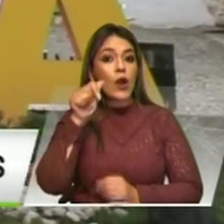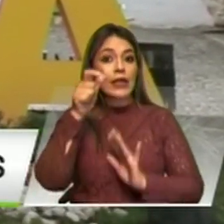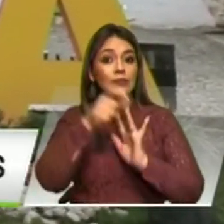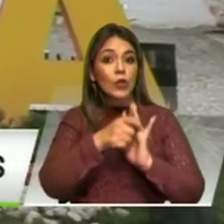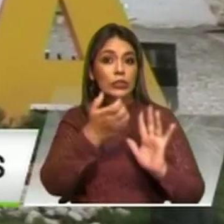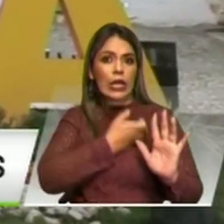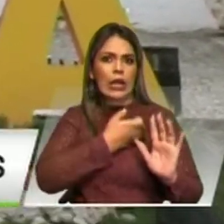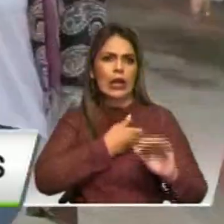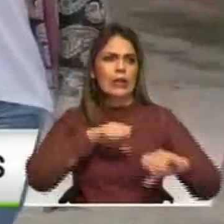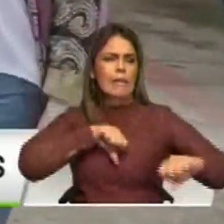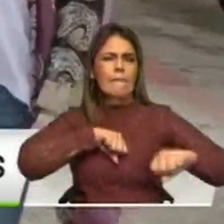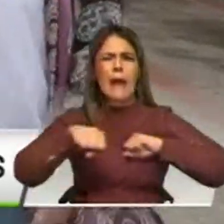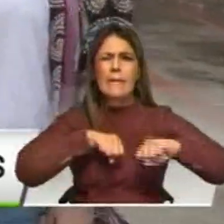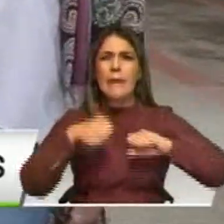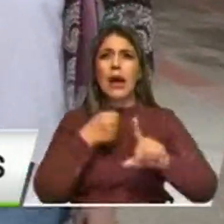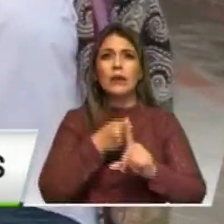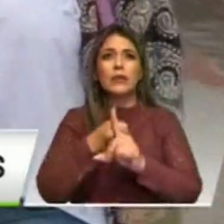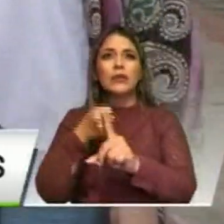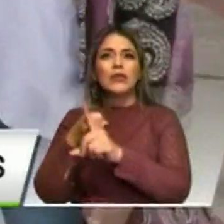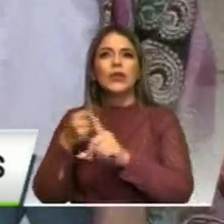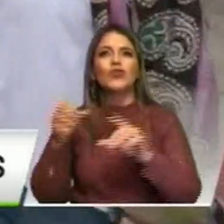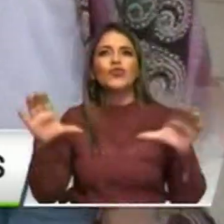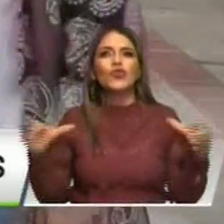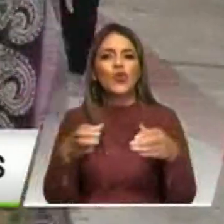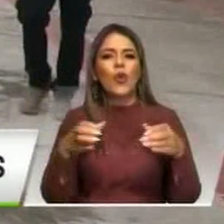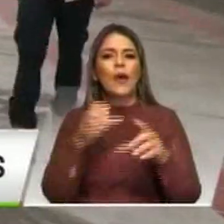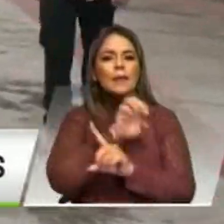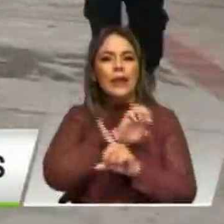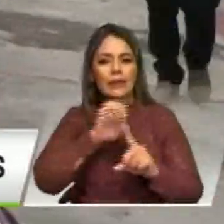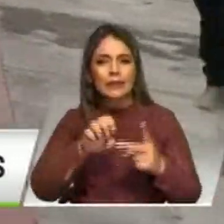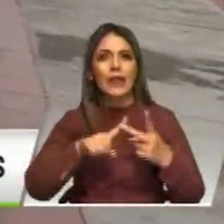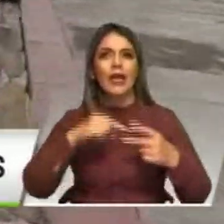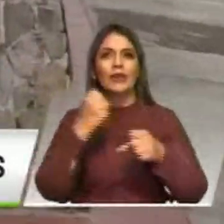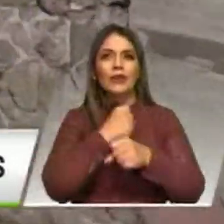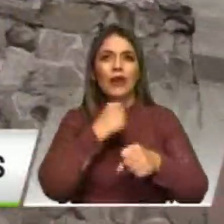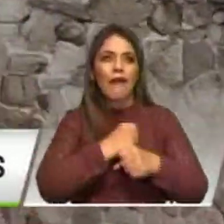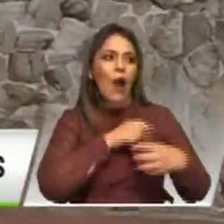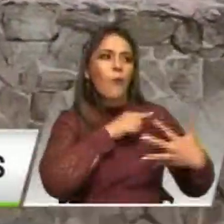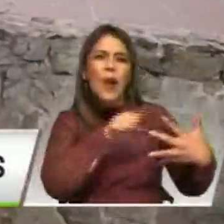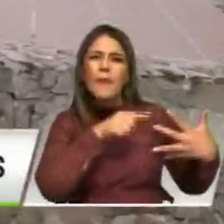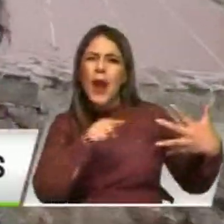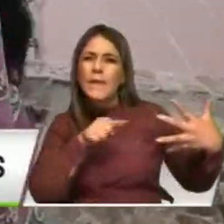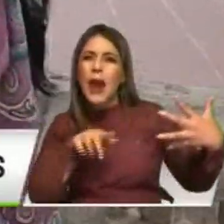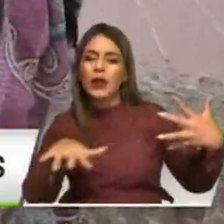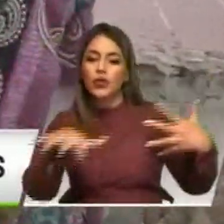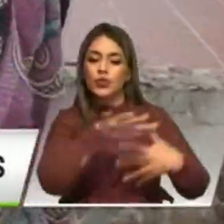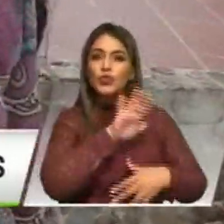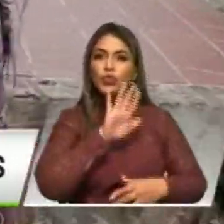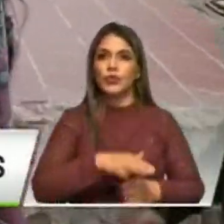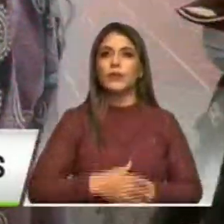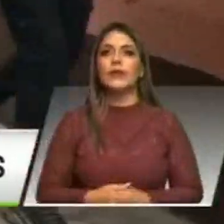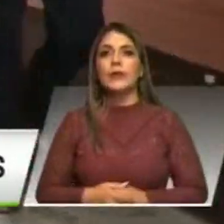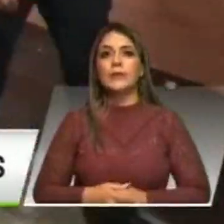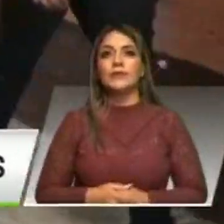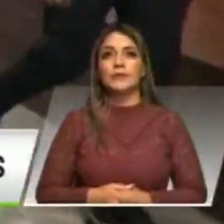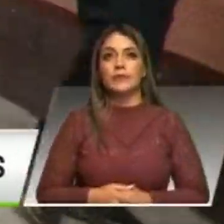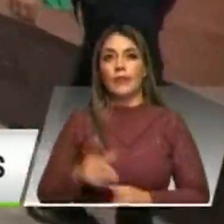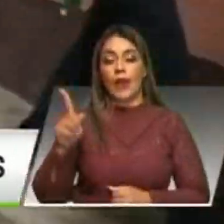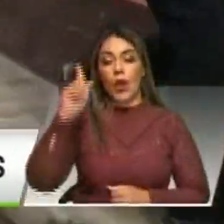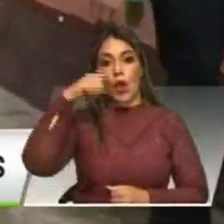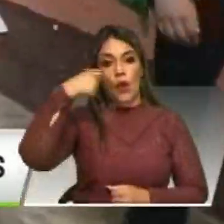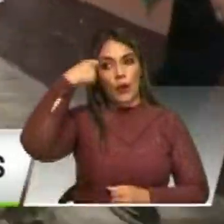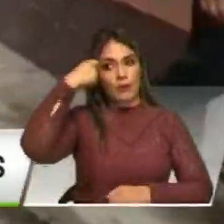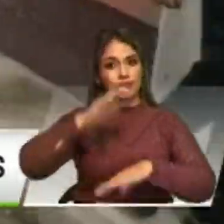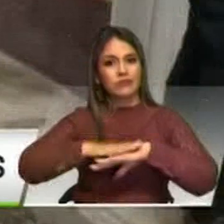en la promoción de la asociatividad para la generación de emprendimientos y compra local en su municipio. El mandatario también visitó el